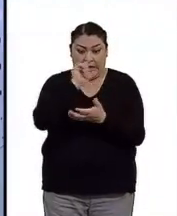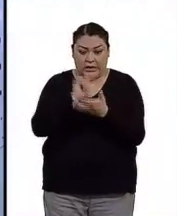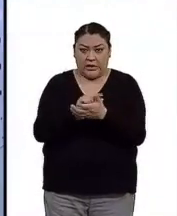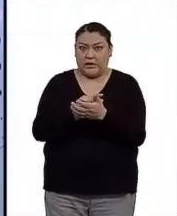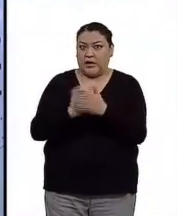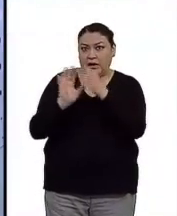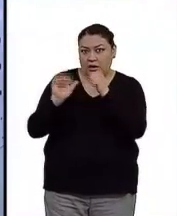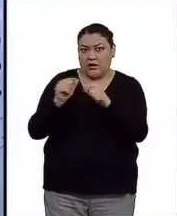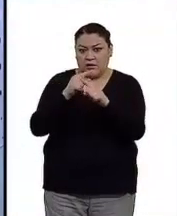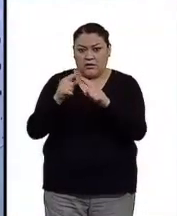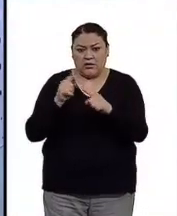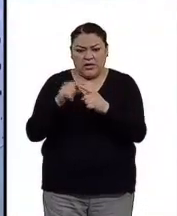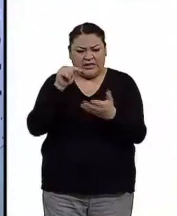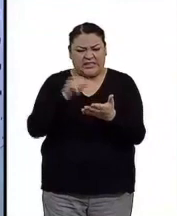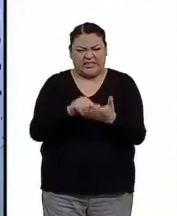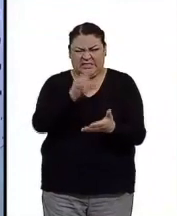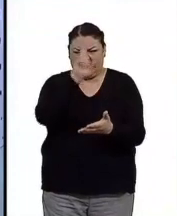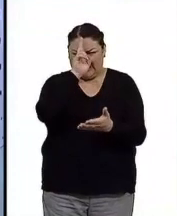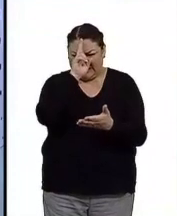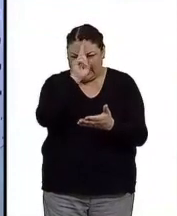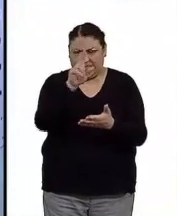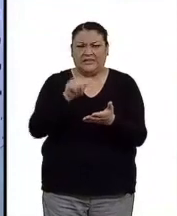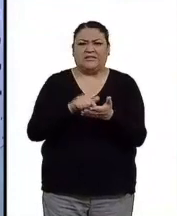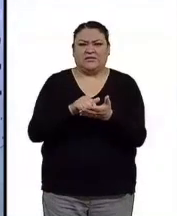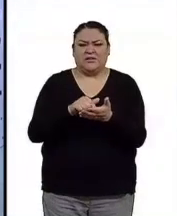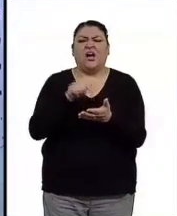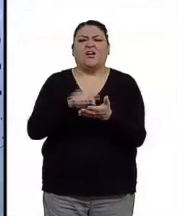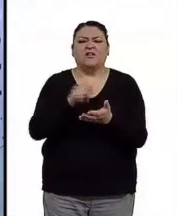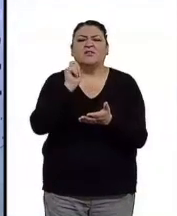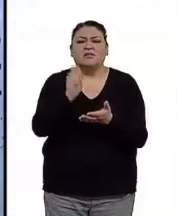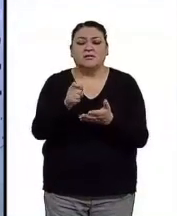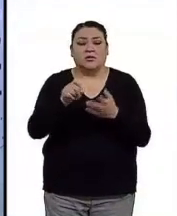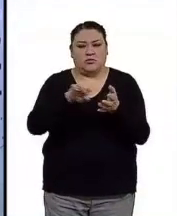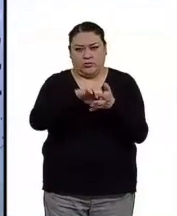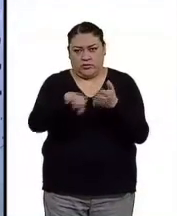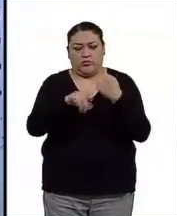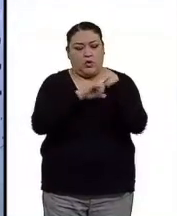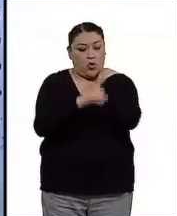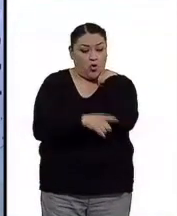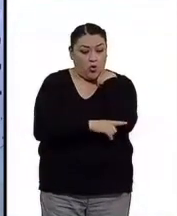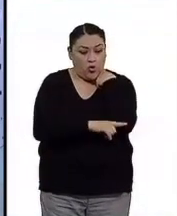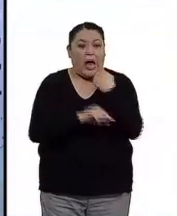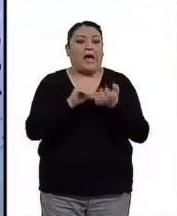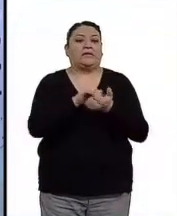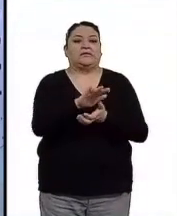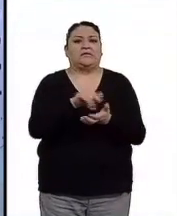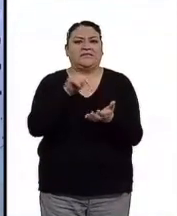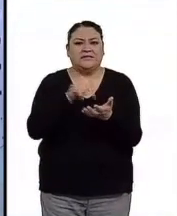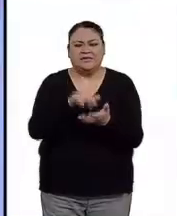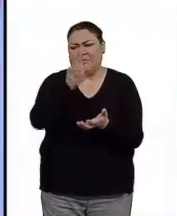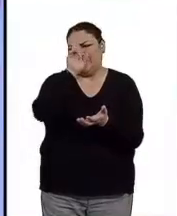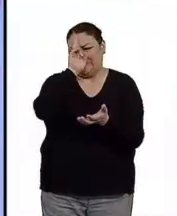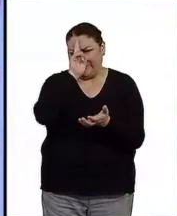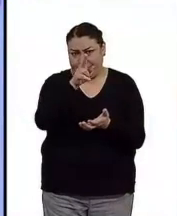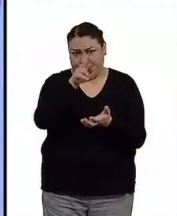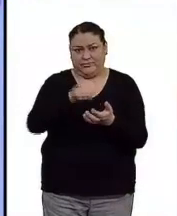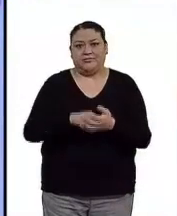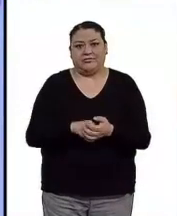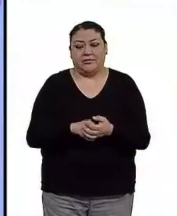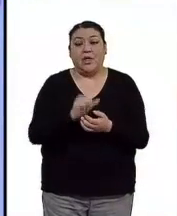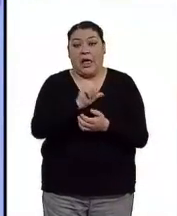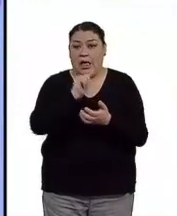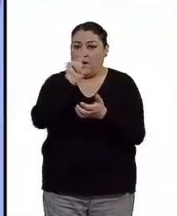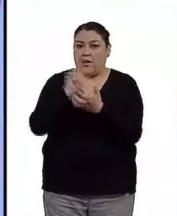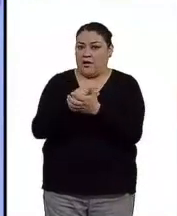mecanismos de la Organización Internacional del Trabajo el despido por causa de embarazo. Digamos, eso es en el estándar internacional